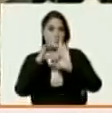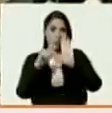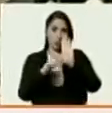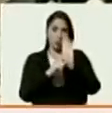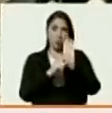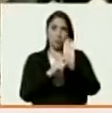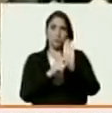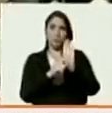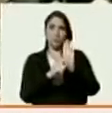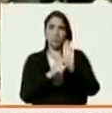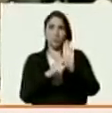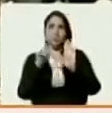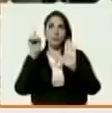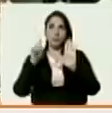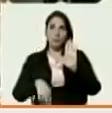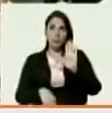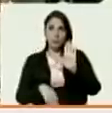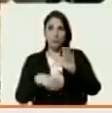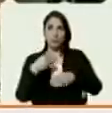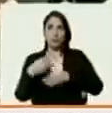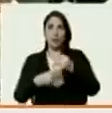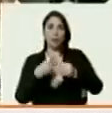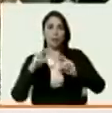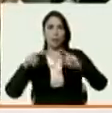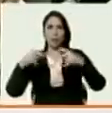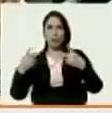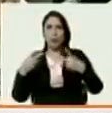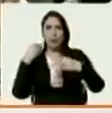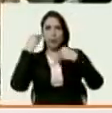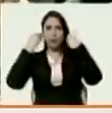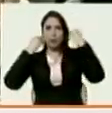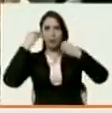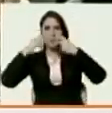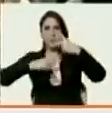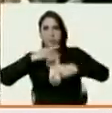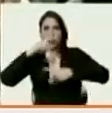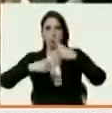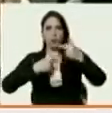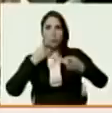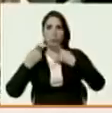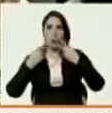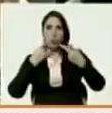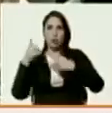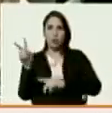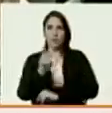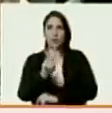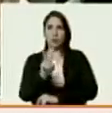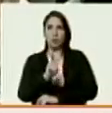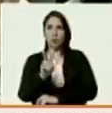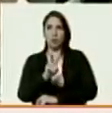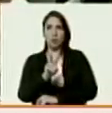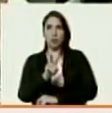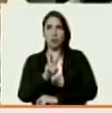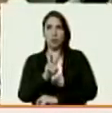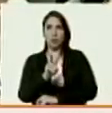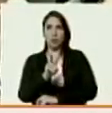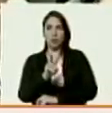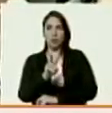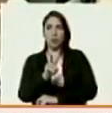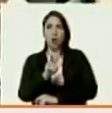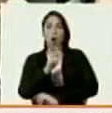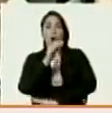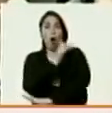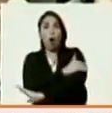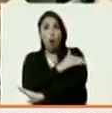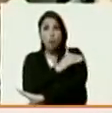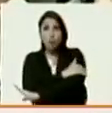República, y también generando nuevas perspectivas del proceso político venezolano. La fracción de la